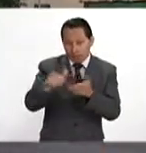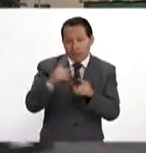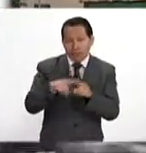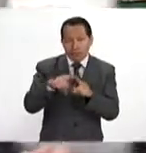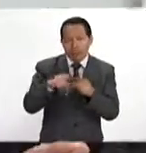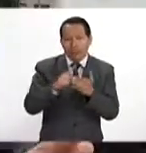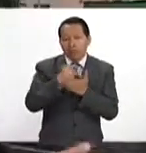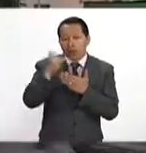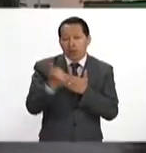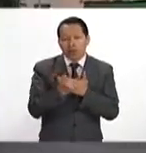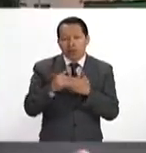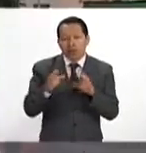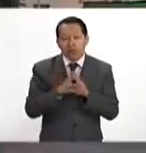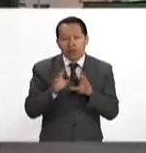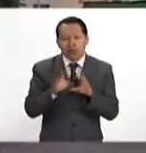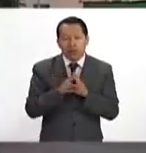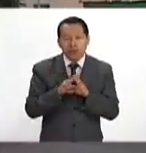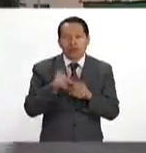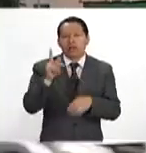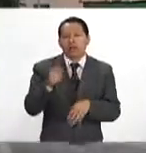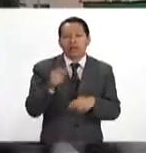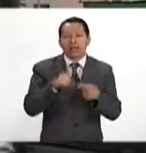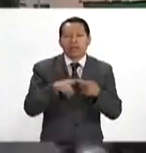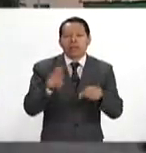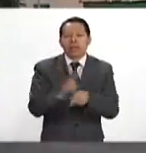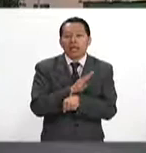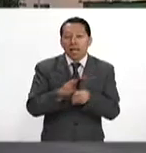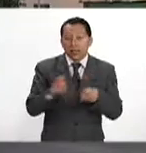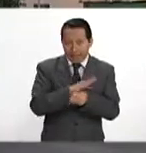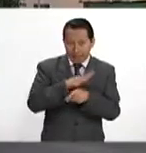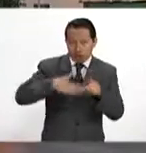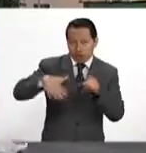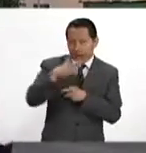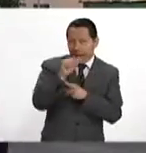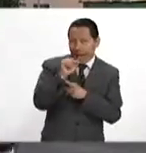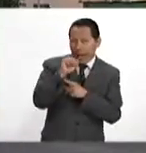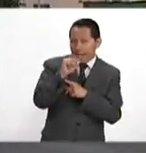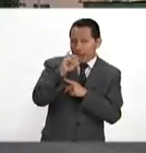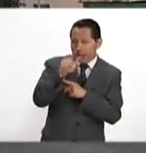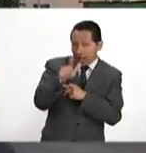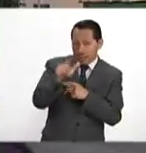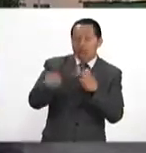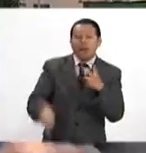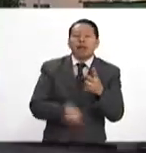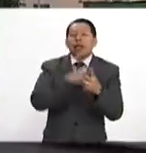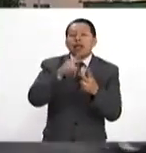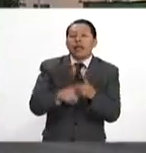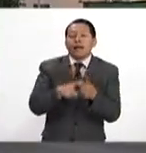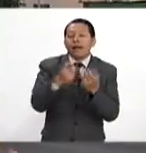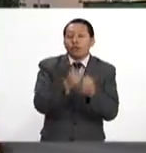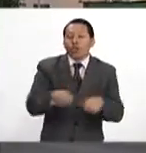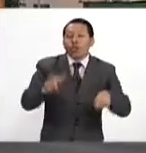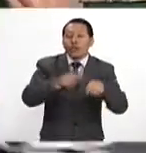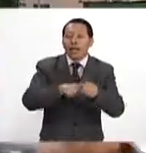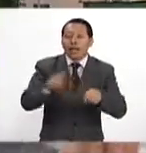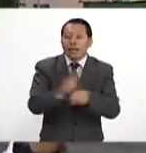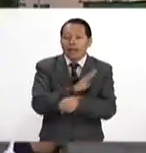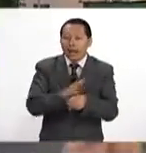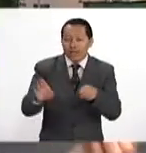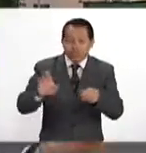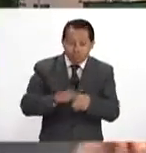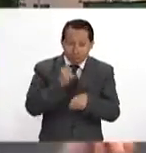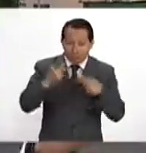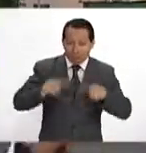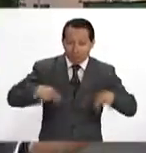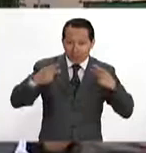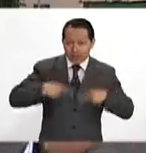un proyecto que genera beneficios ambientales, por una parte. Genera beneficios sociales porque además de la gente